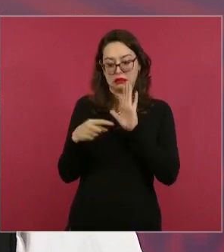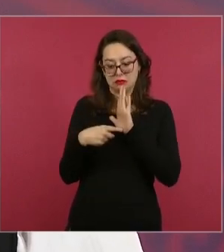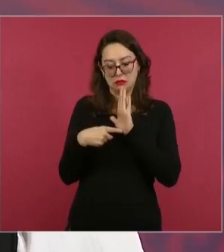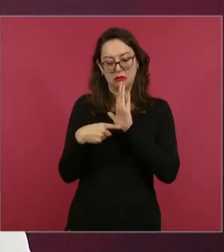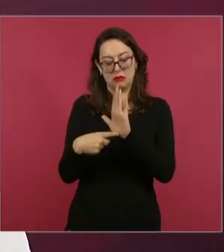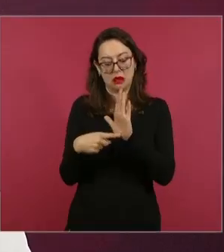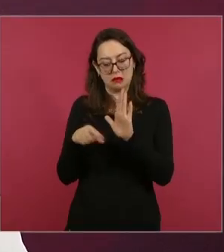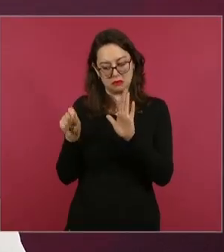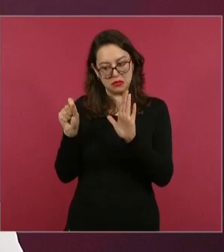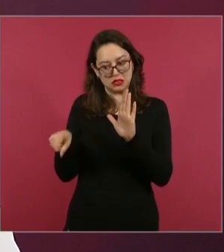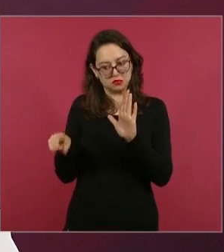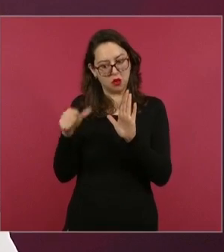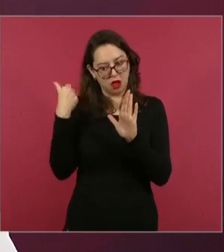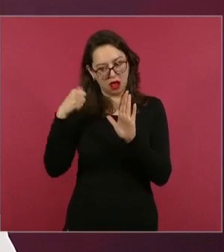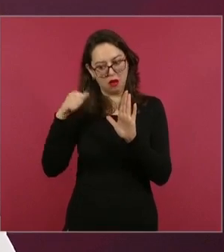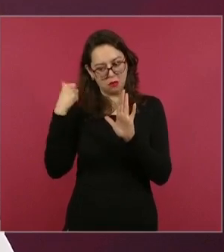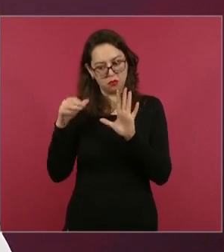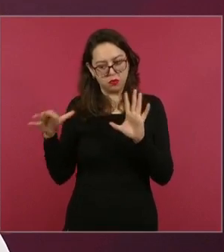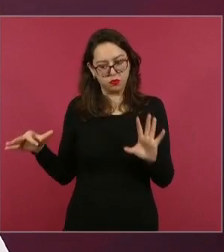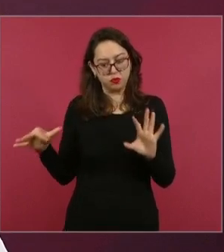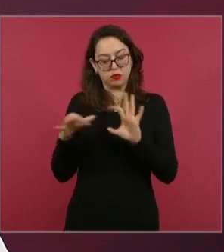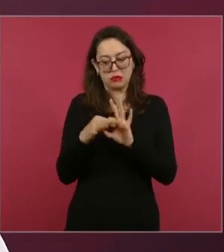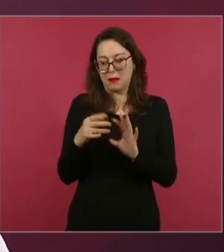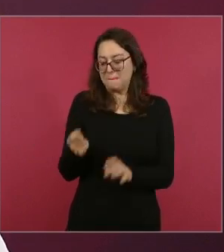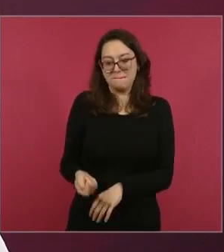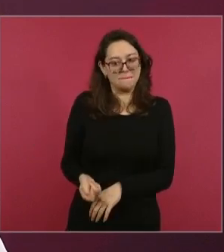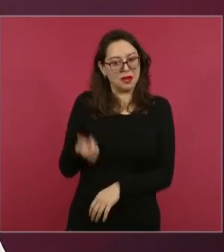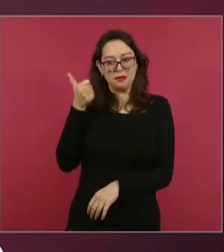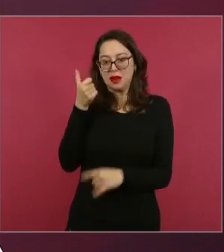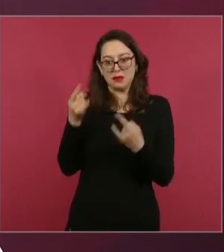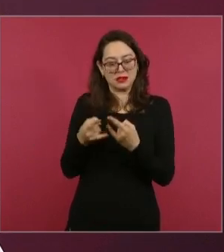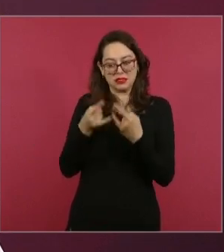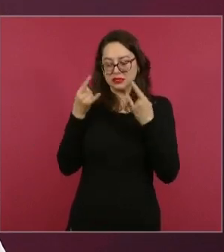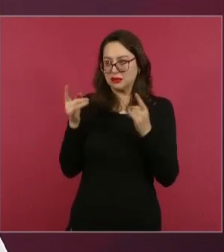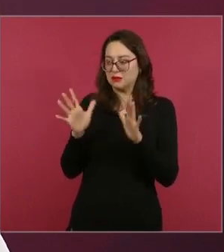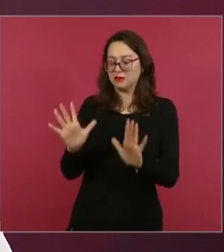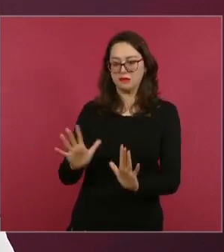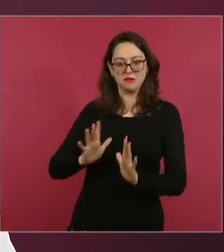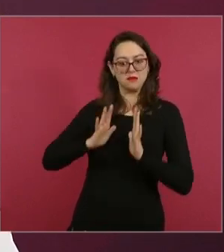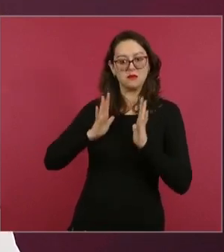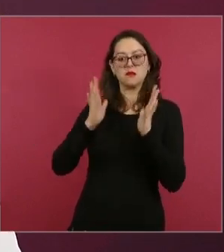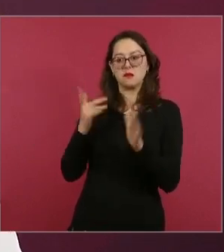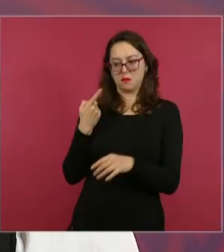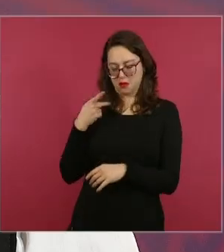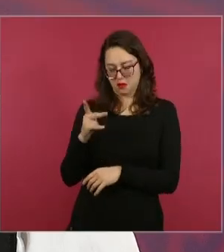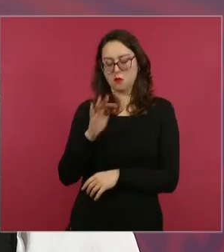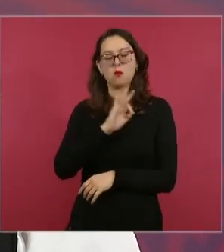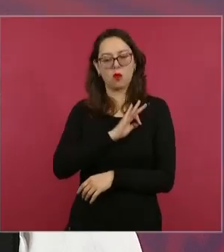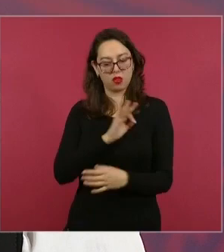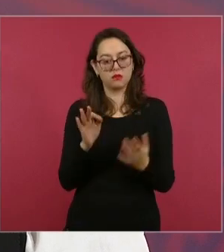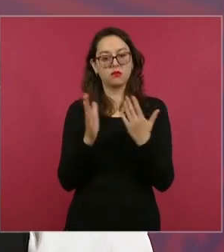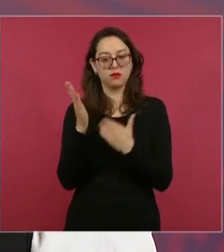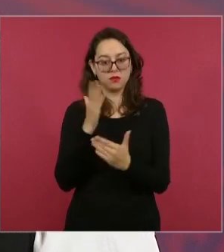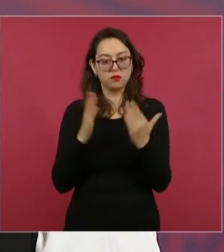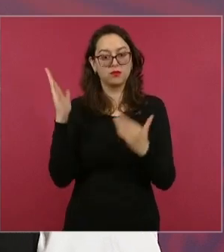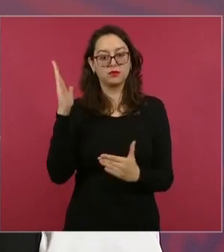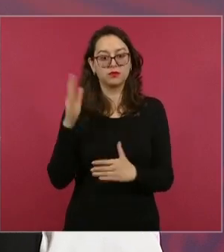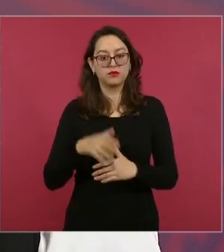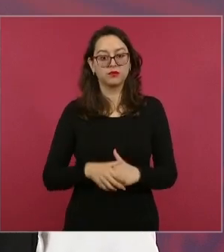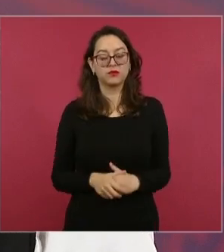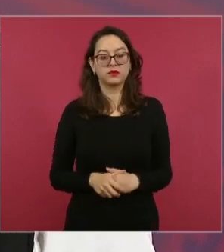algo sin precedentes algo histórico pero de lo cual nos vamos a levantar